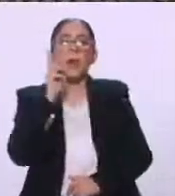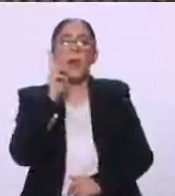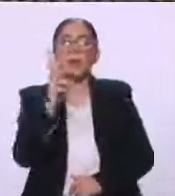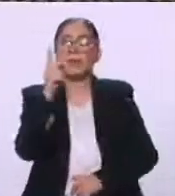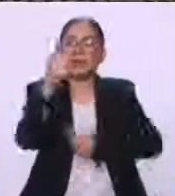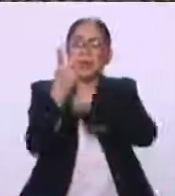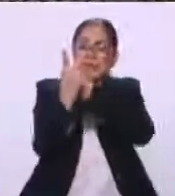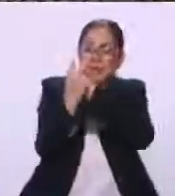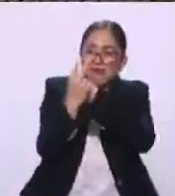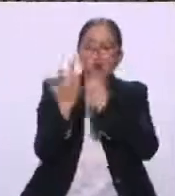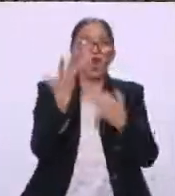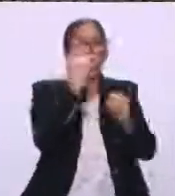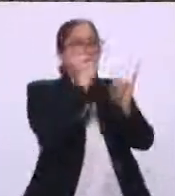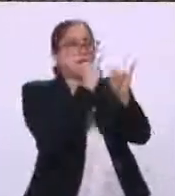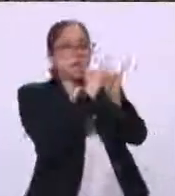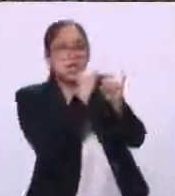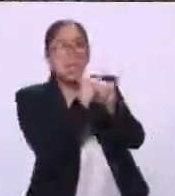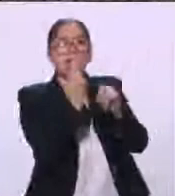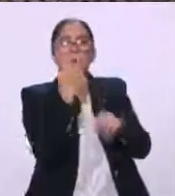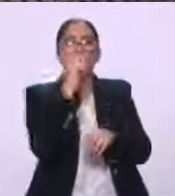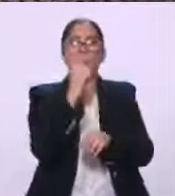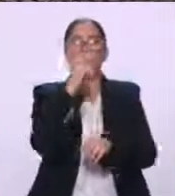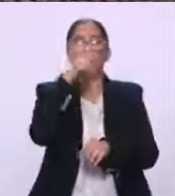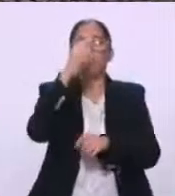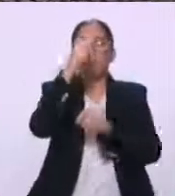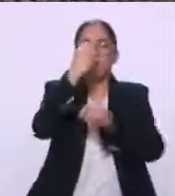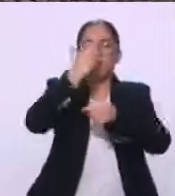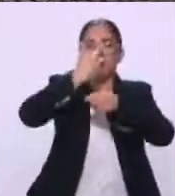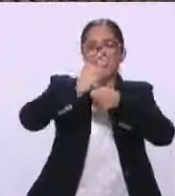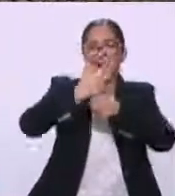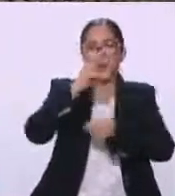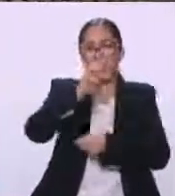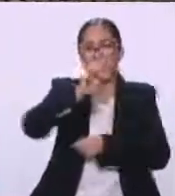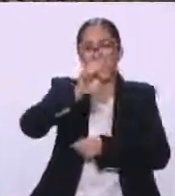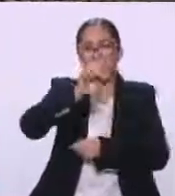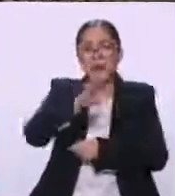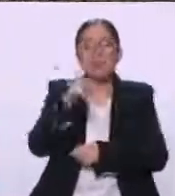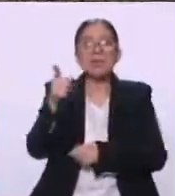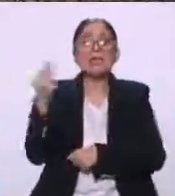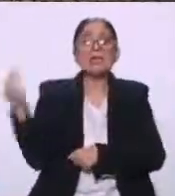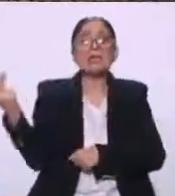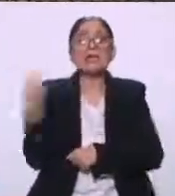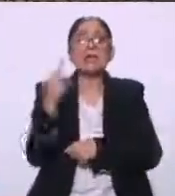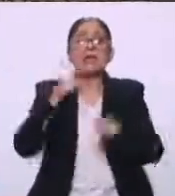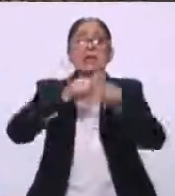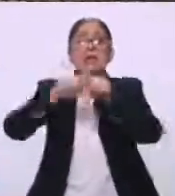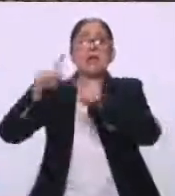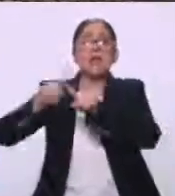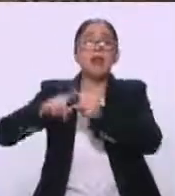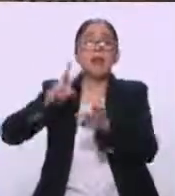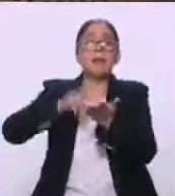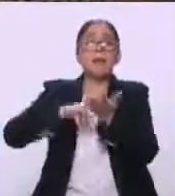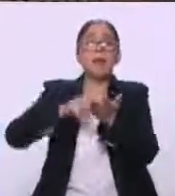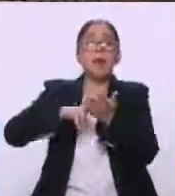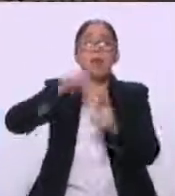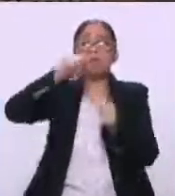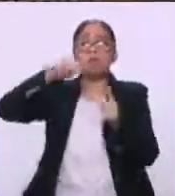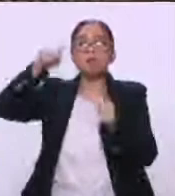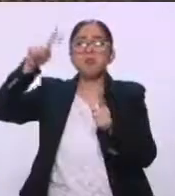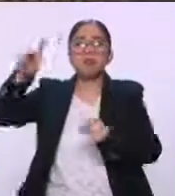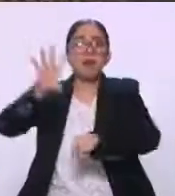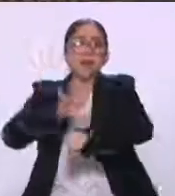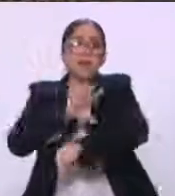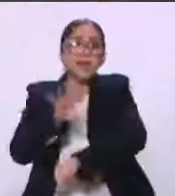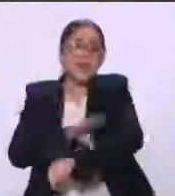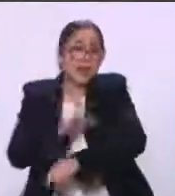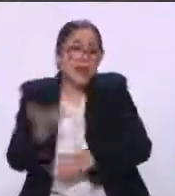web, requiere una generación constante y aportan corrientes de todo circuito. Entonces, ¿qué es lo que sucede? Que